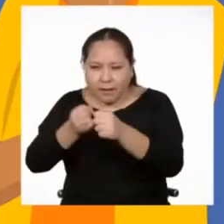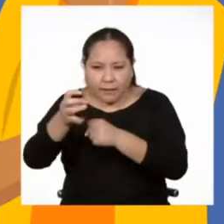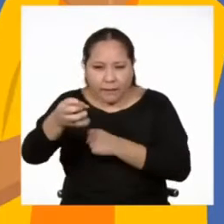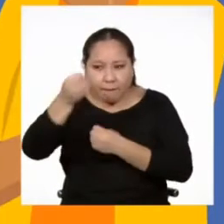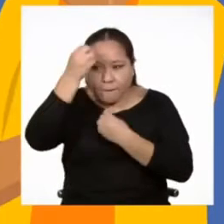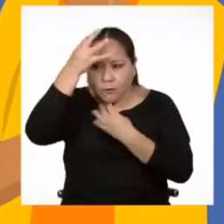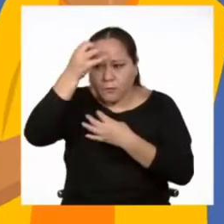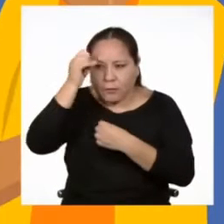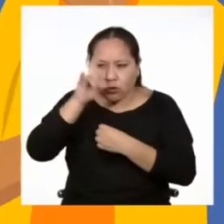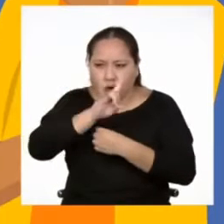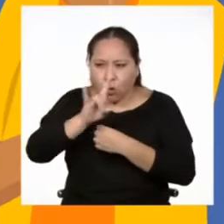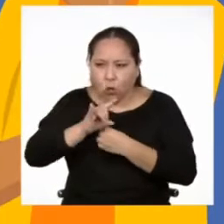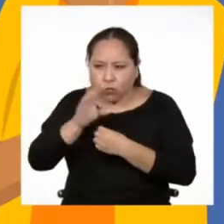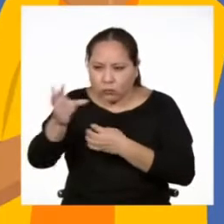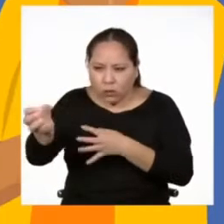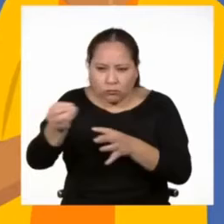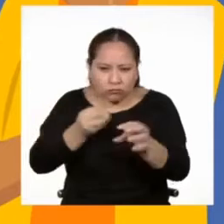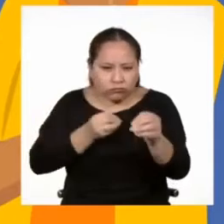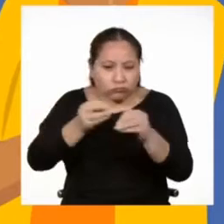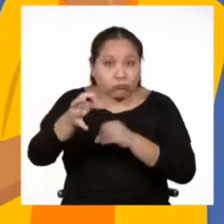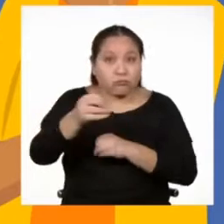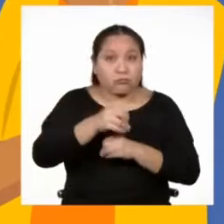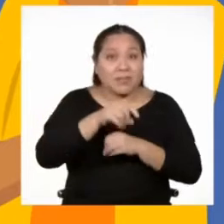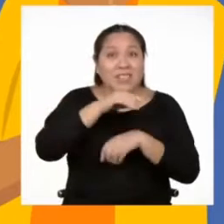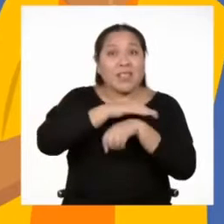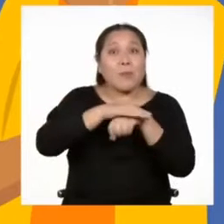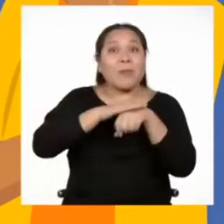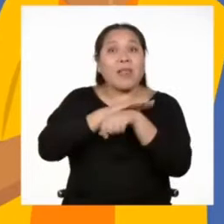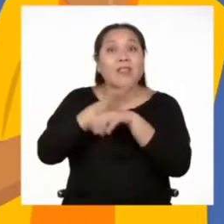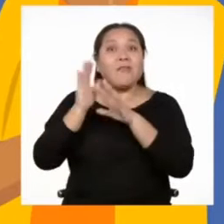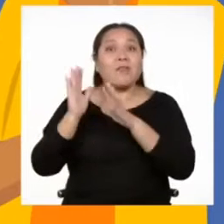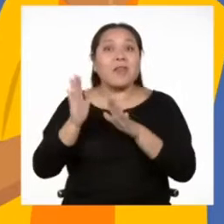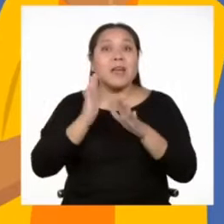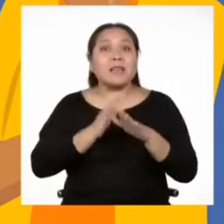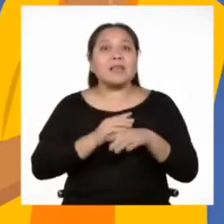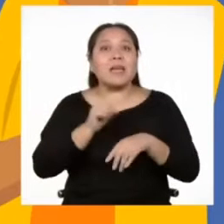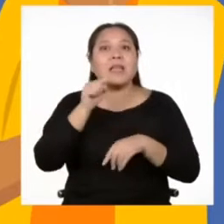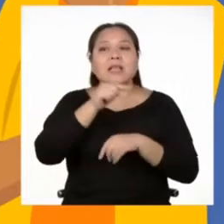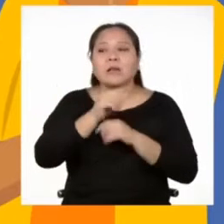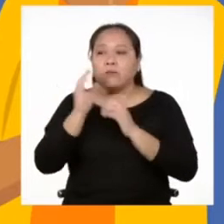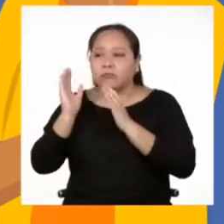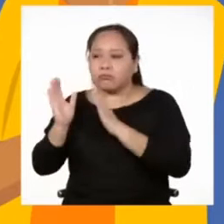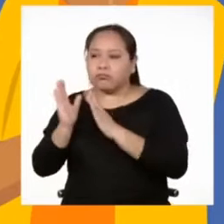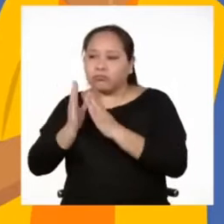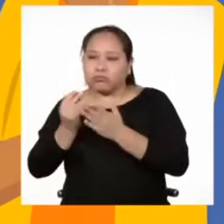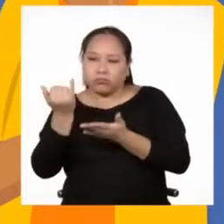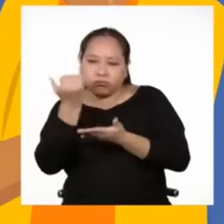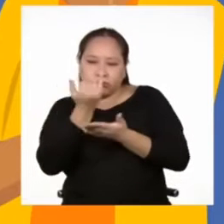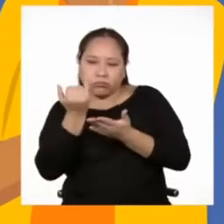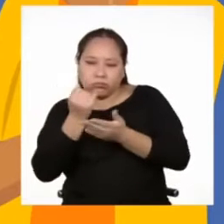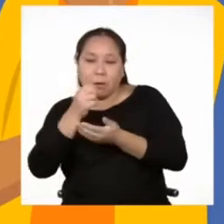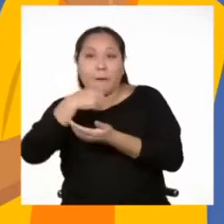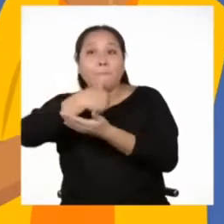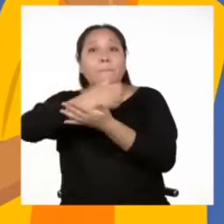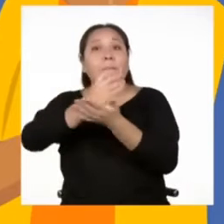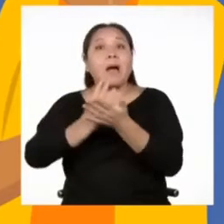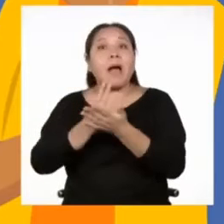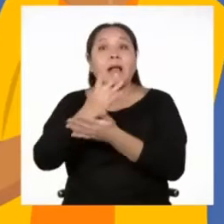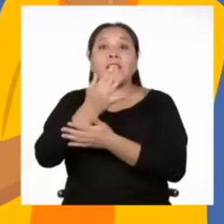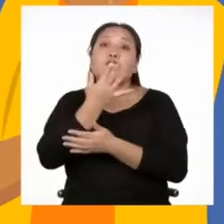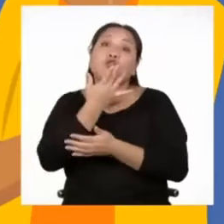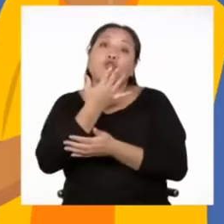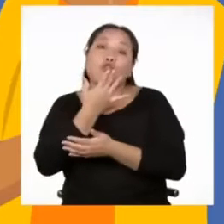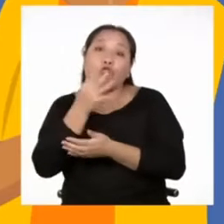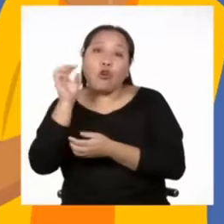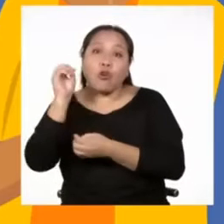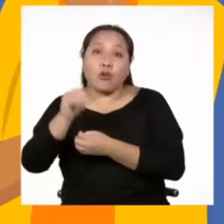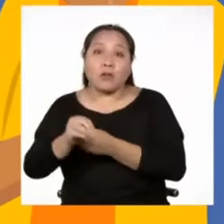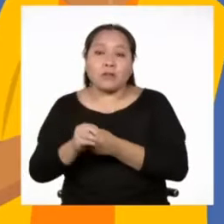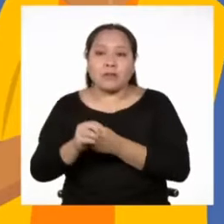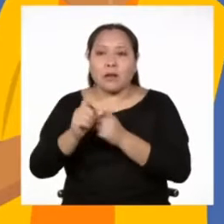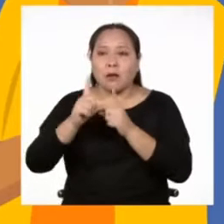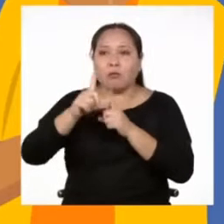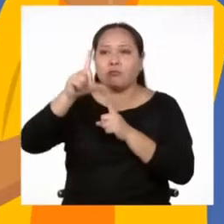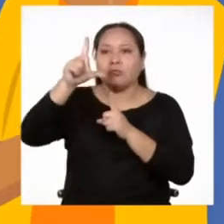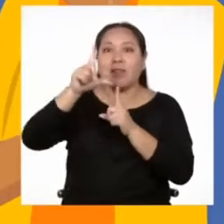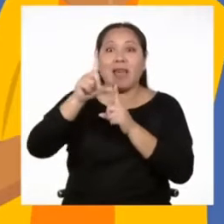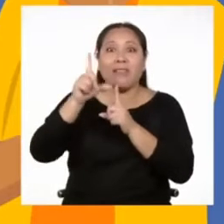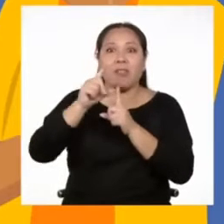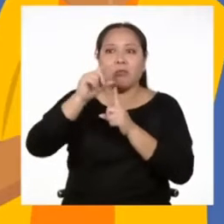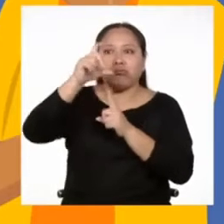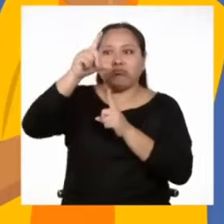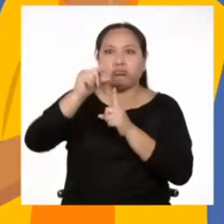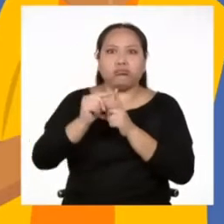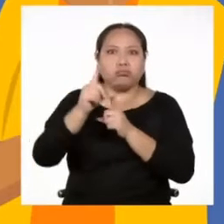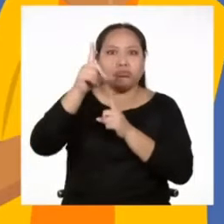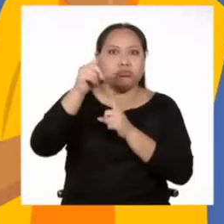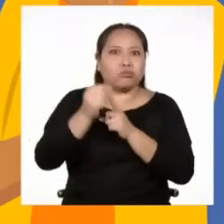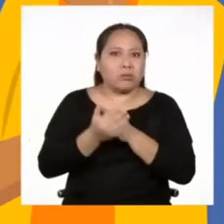interesantes y útiles. Tu planificación tendrá tu plan para tu folleto, sus partes, colores, tipo y tamaño de letra,